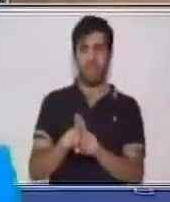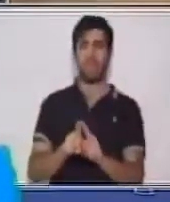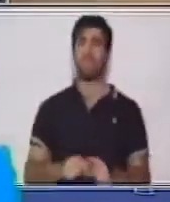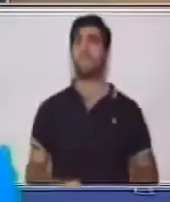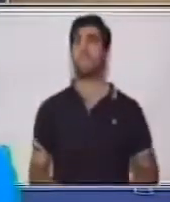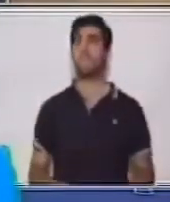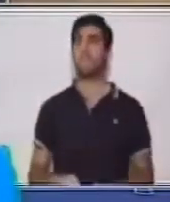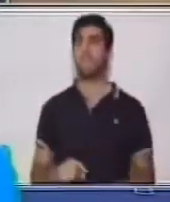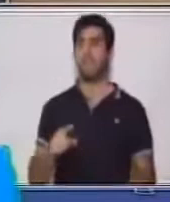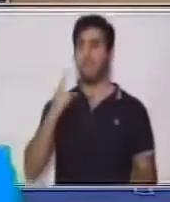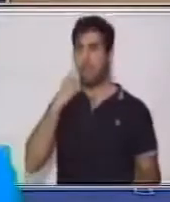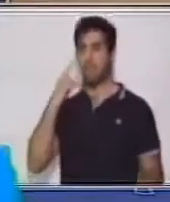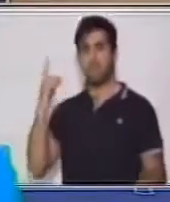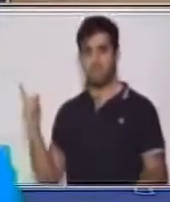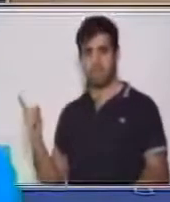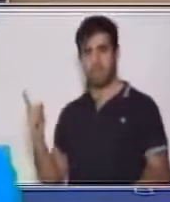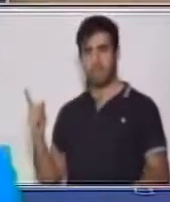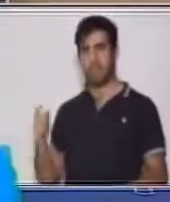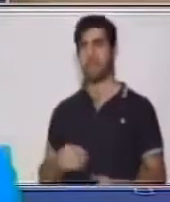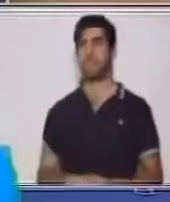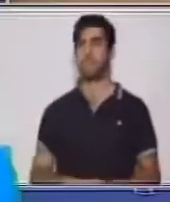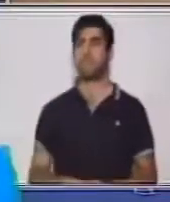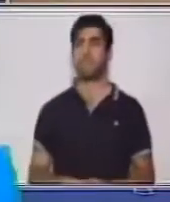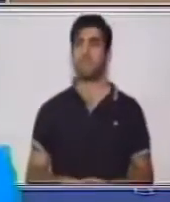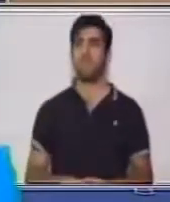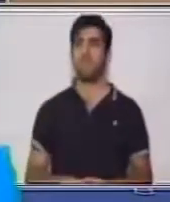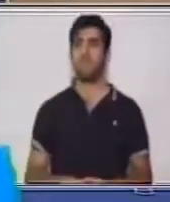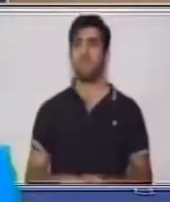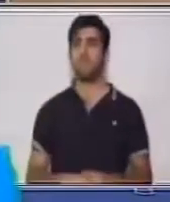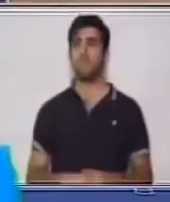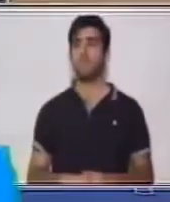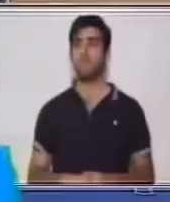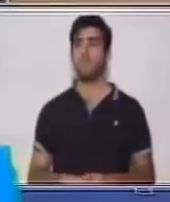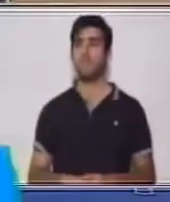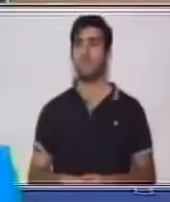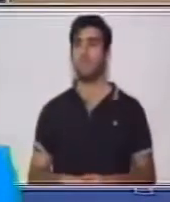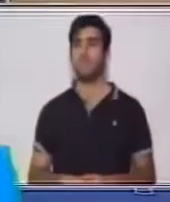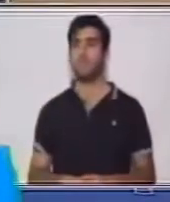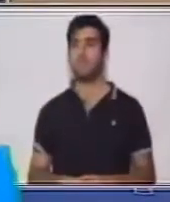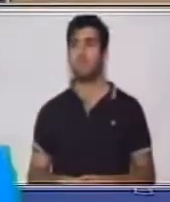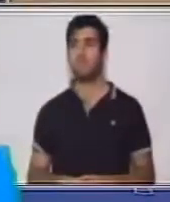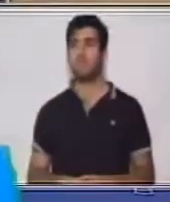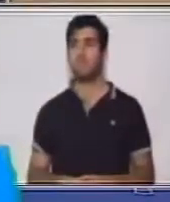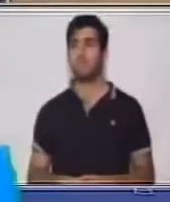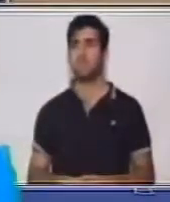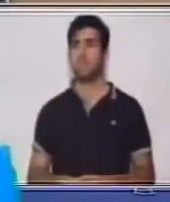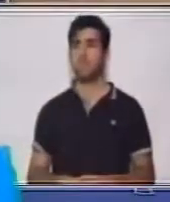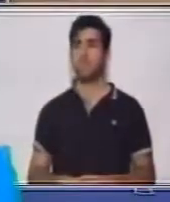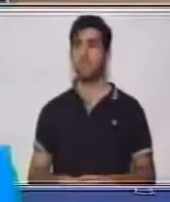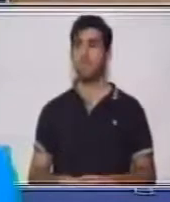¡Excelente! Lo están haciendo genial. Entonces, vamos a correr nuestro título para acá.